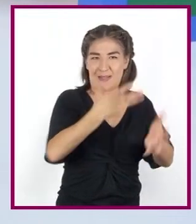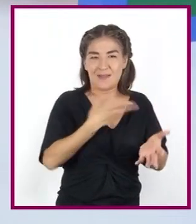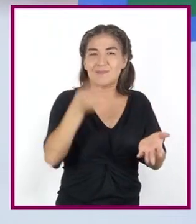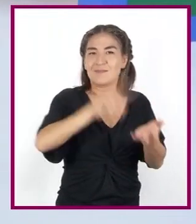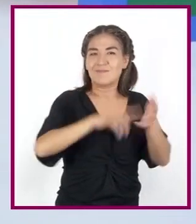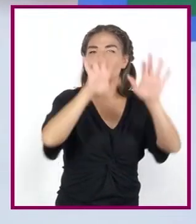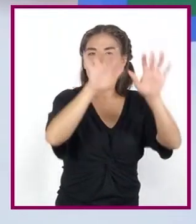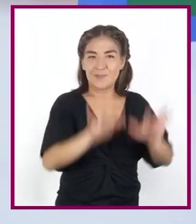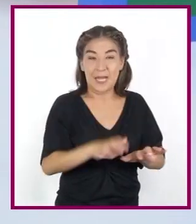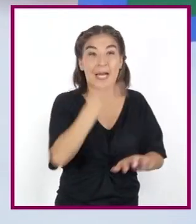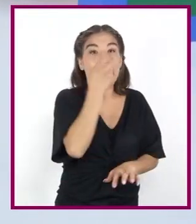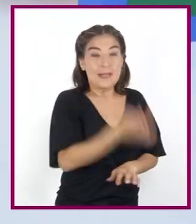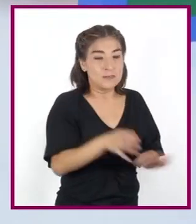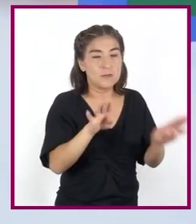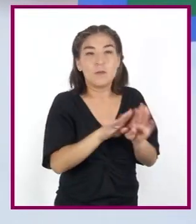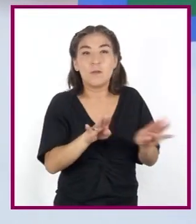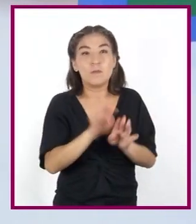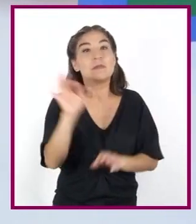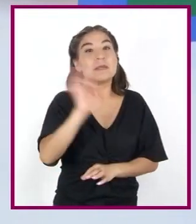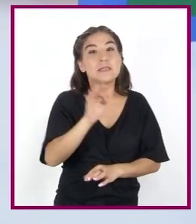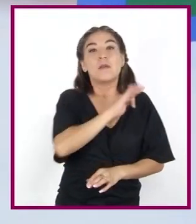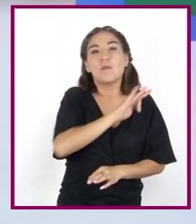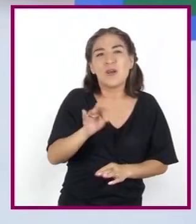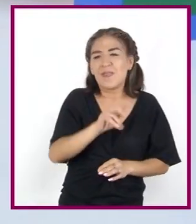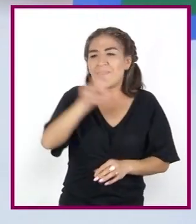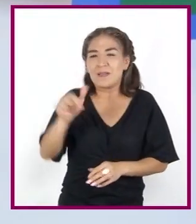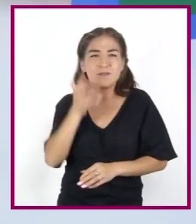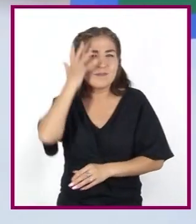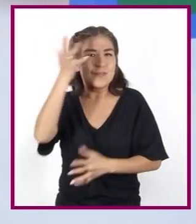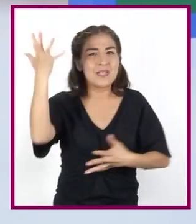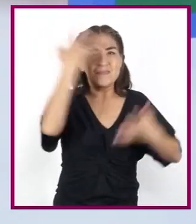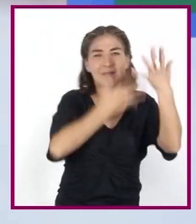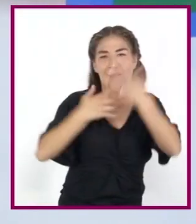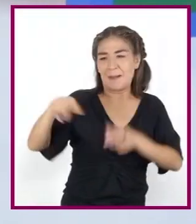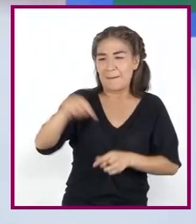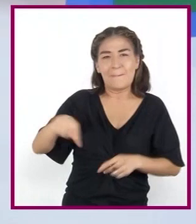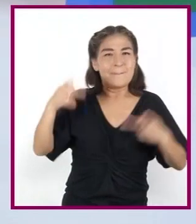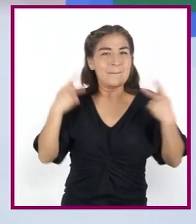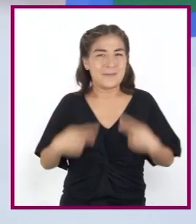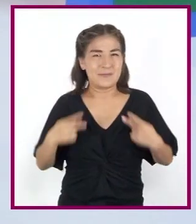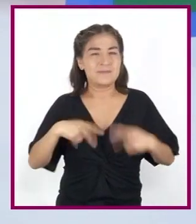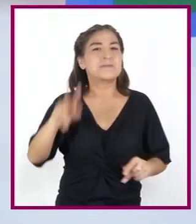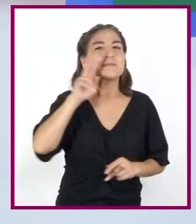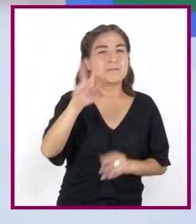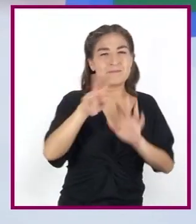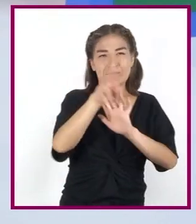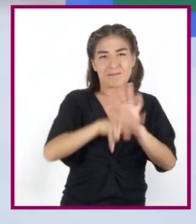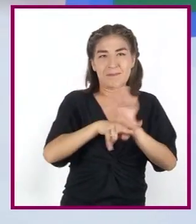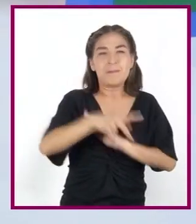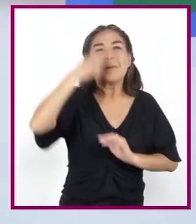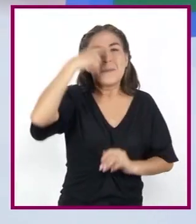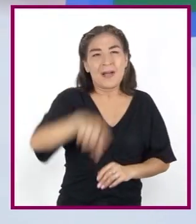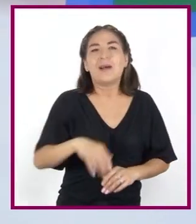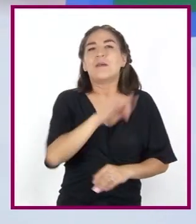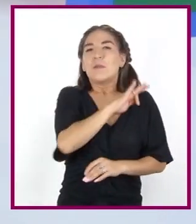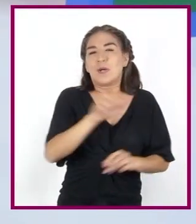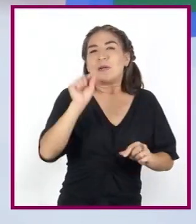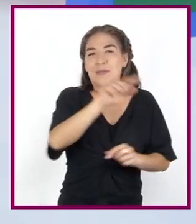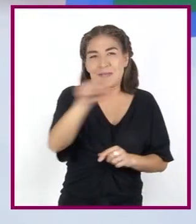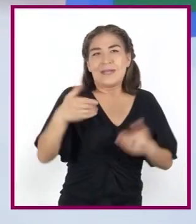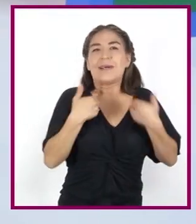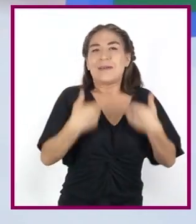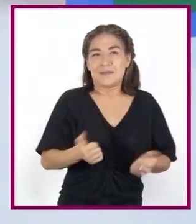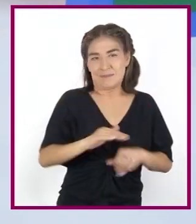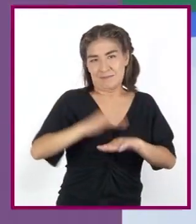existen ciertas situaciones que pueden generar confusiones entre los usuarios. Veamos el siguiente video para comprender un poco más